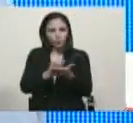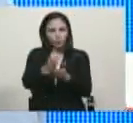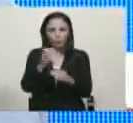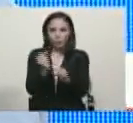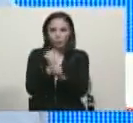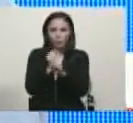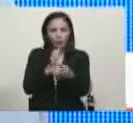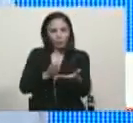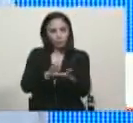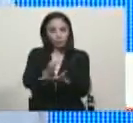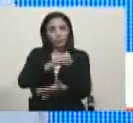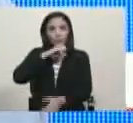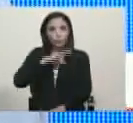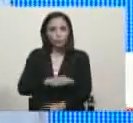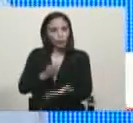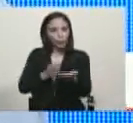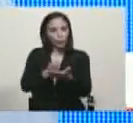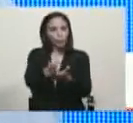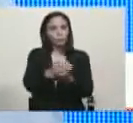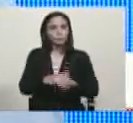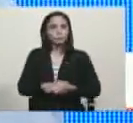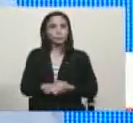toda esta etapa histórica.